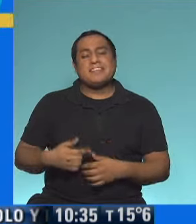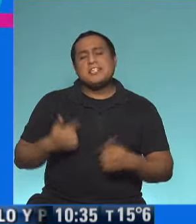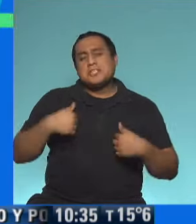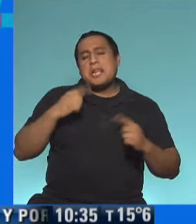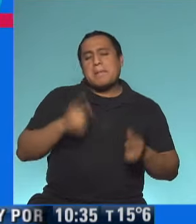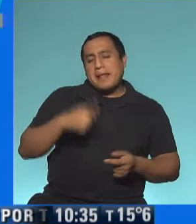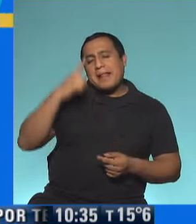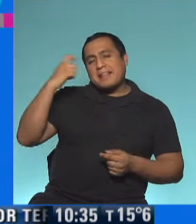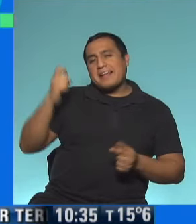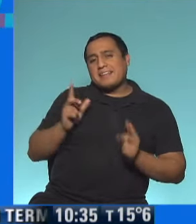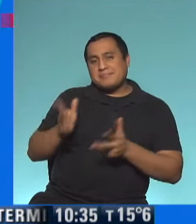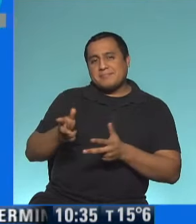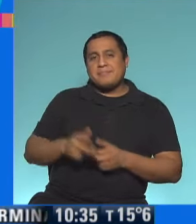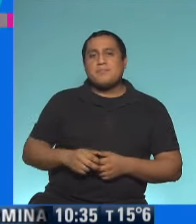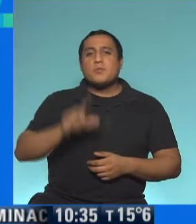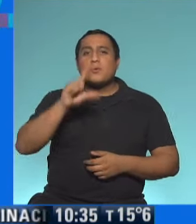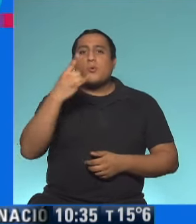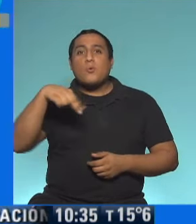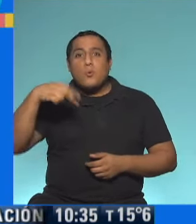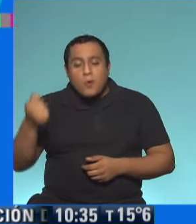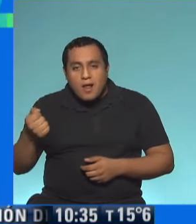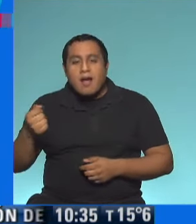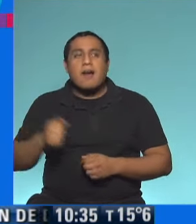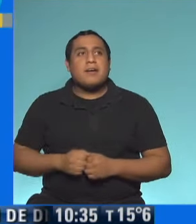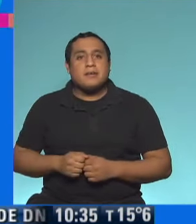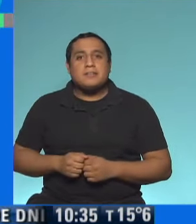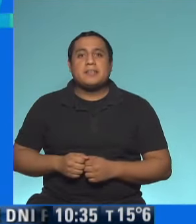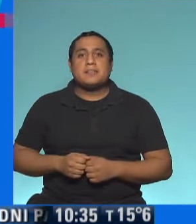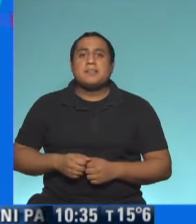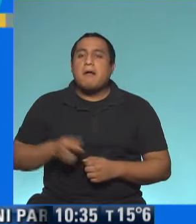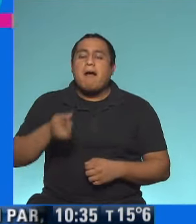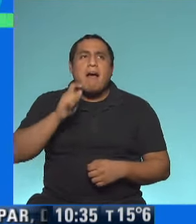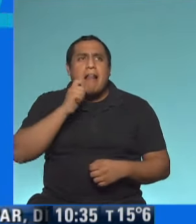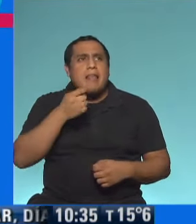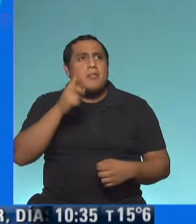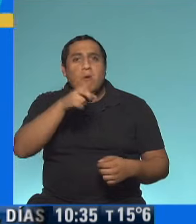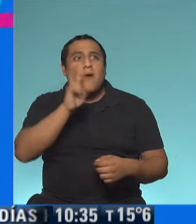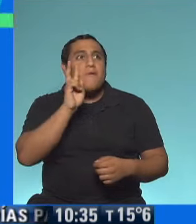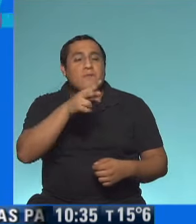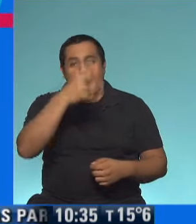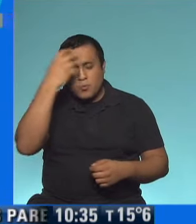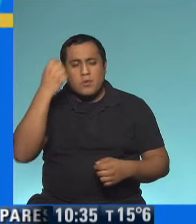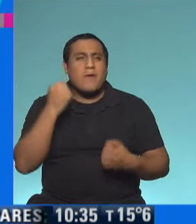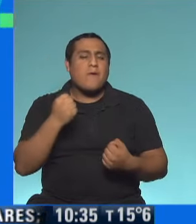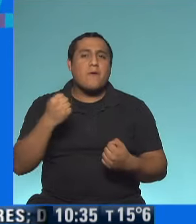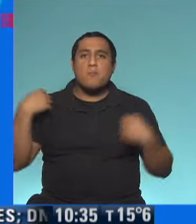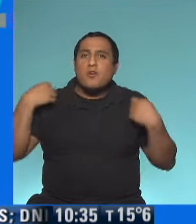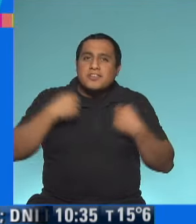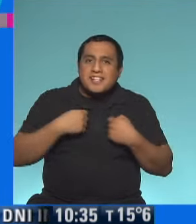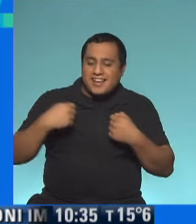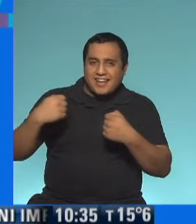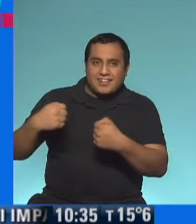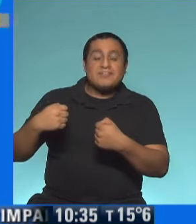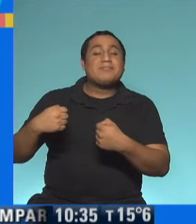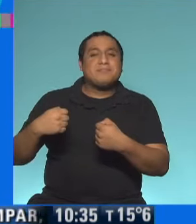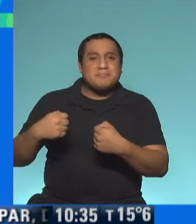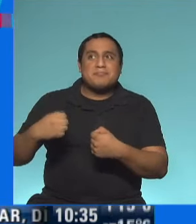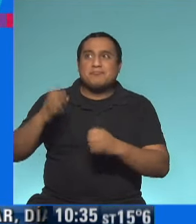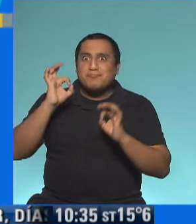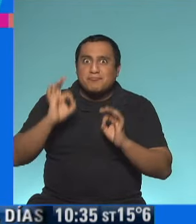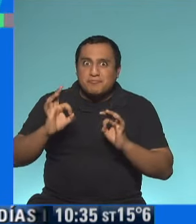extrañaba también. ¡Luna! Mirá, seño, Nuria, qué lindo verte, dice. Tiene la mochi. Y me encanta verlos allá listos